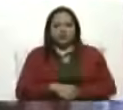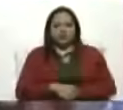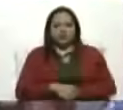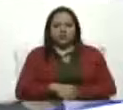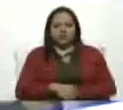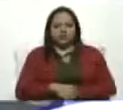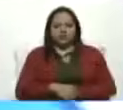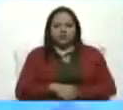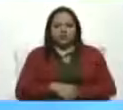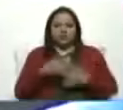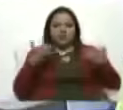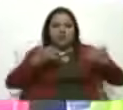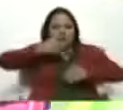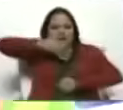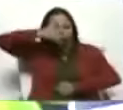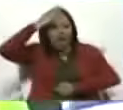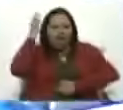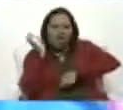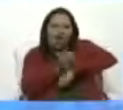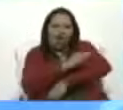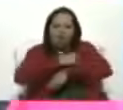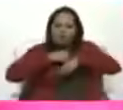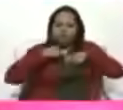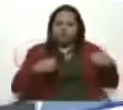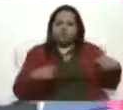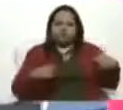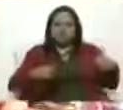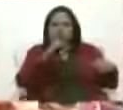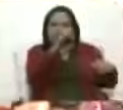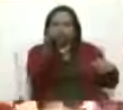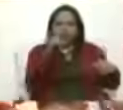¡Llegó el gallo pinto al Zulia!